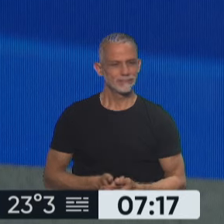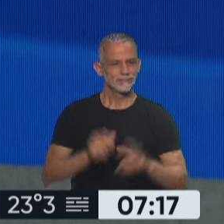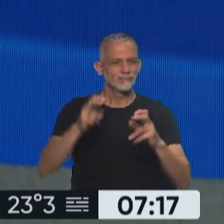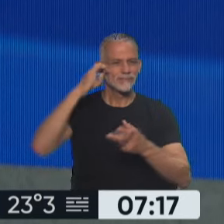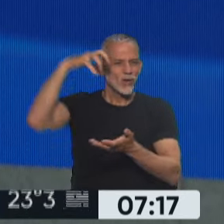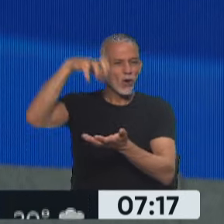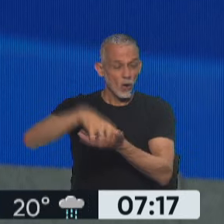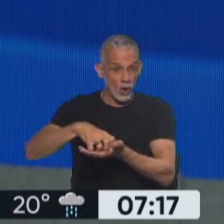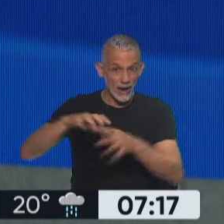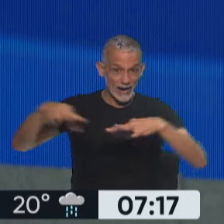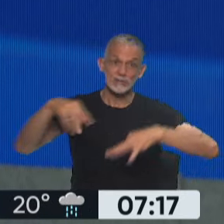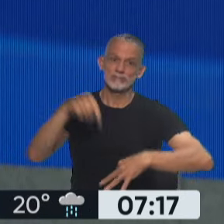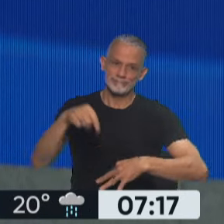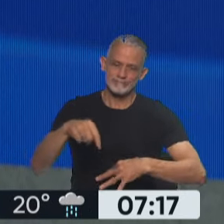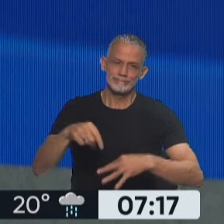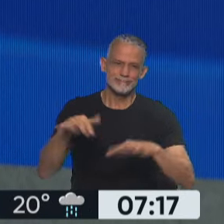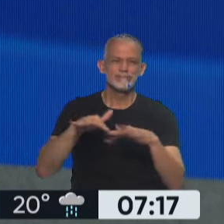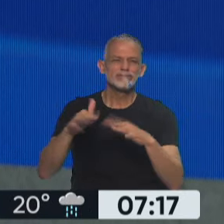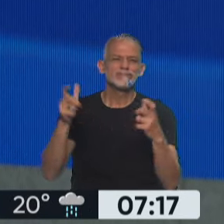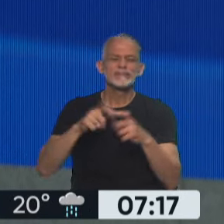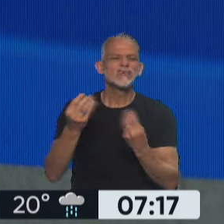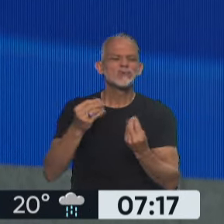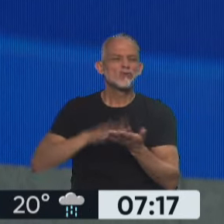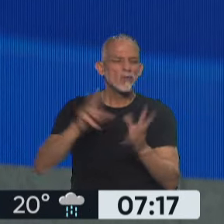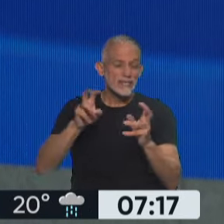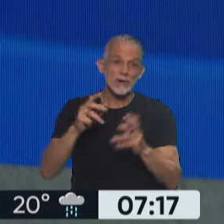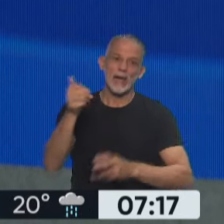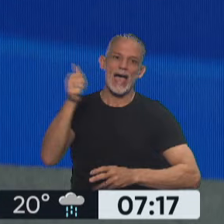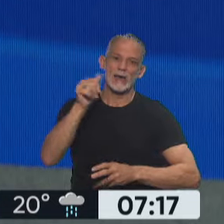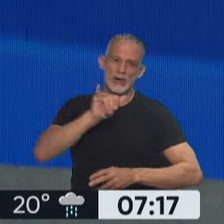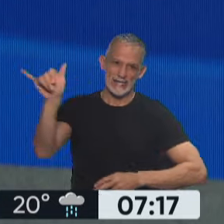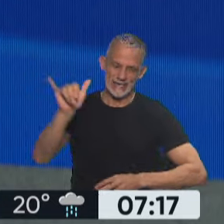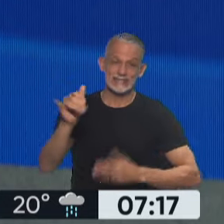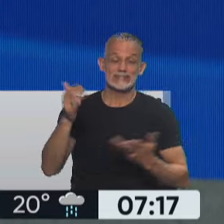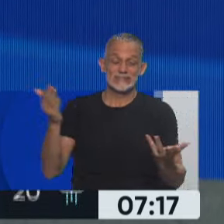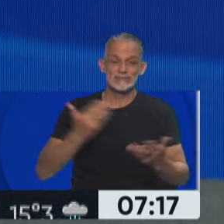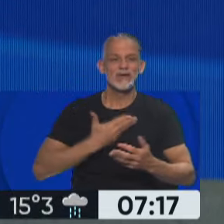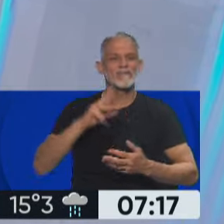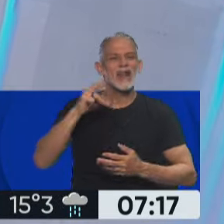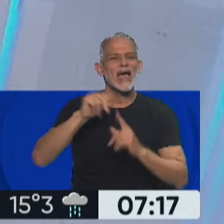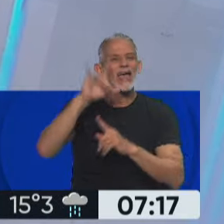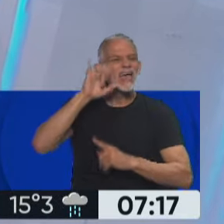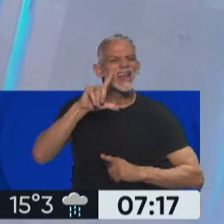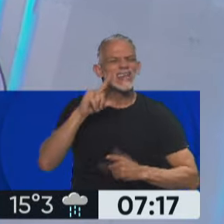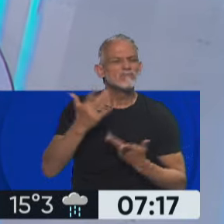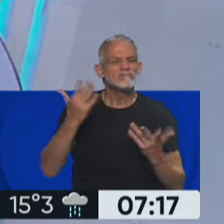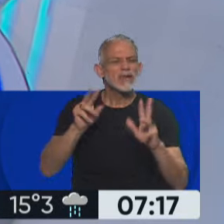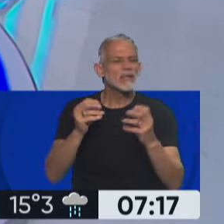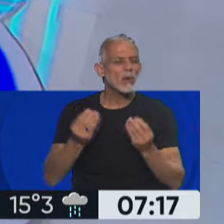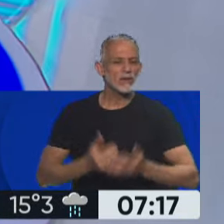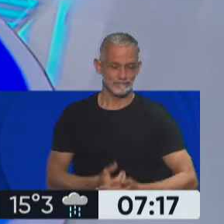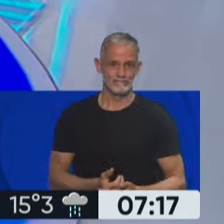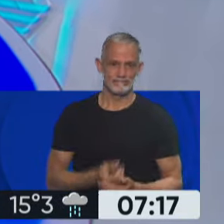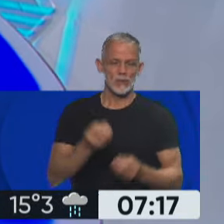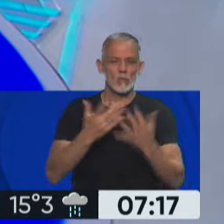en el Congreso Nacional Porque hoy hay actividad relacionada con aerolíneas argentinas Fernando fraquelli a ver qué es lo que se trata hoy Qué tal Buen Cómo va